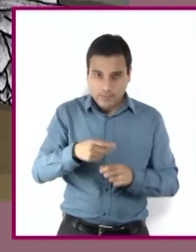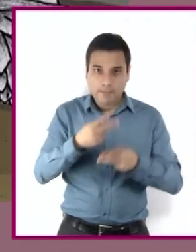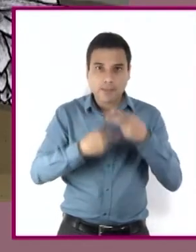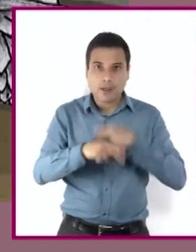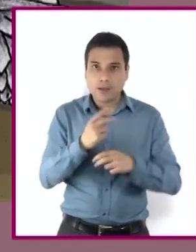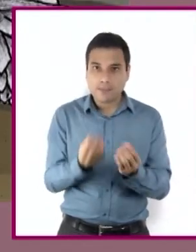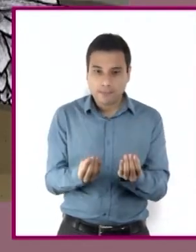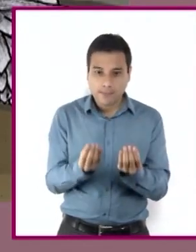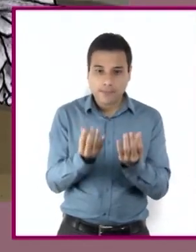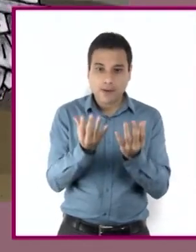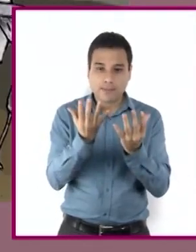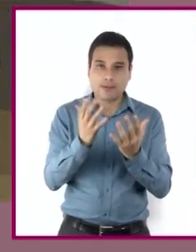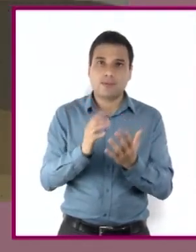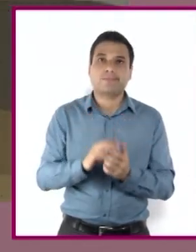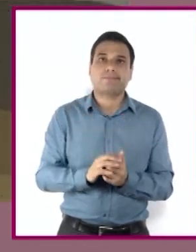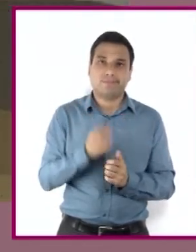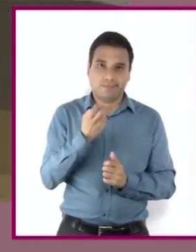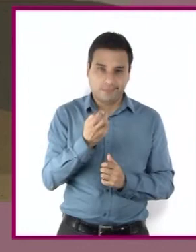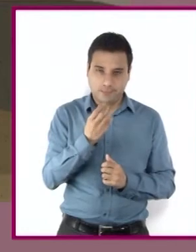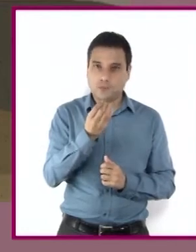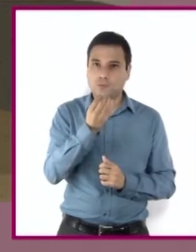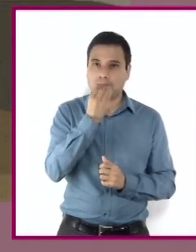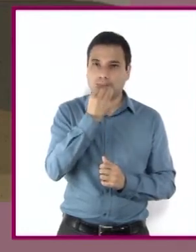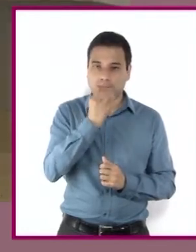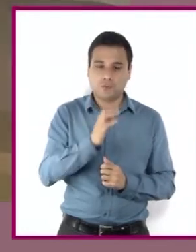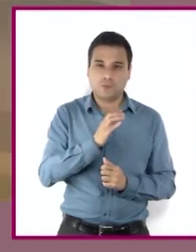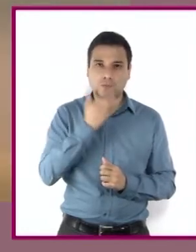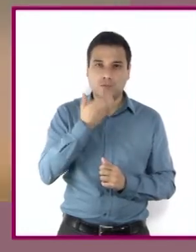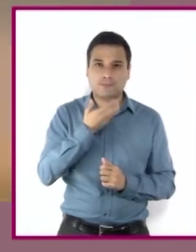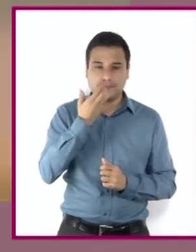maíz, el cual es la base de la alimentación del hombre.